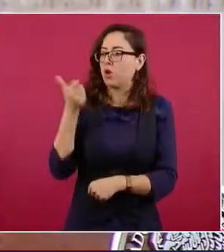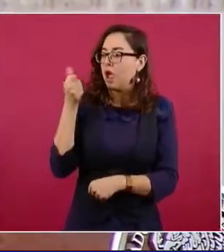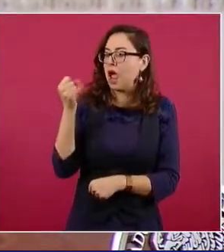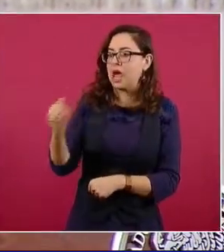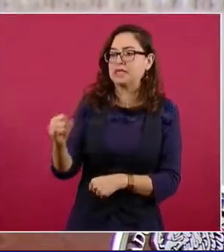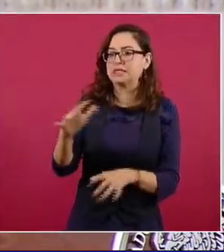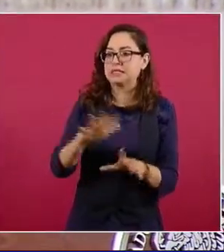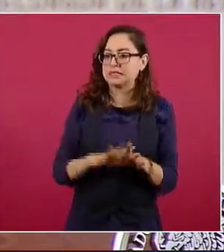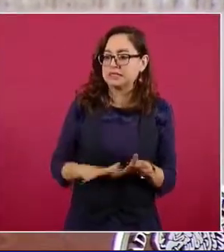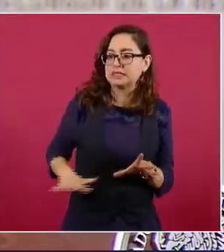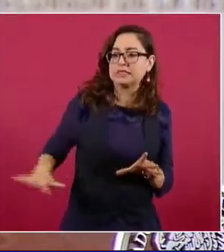Sí creció bastante